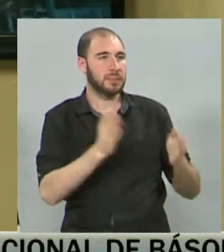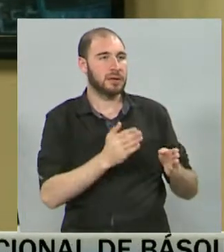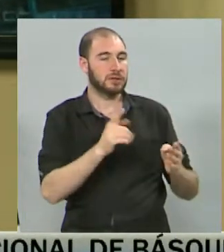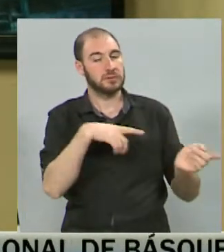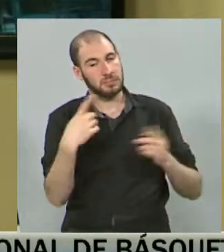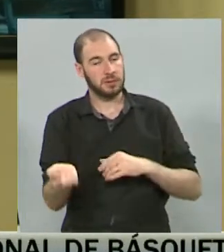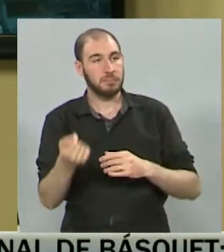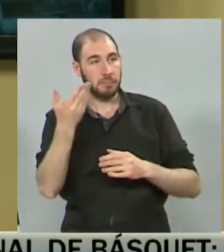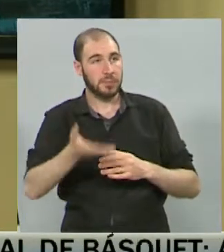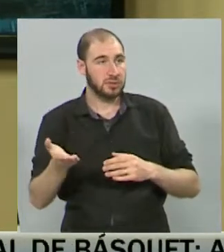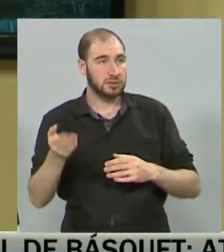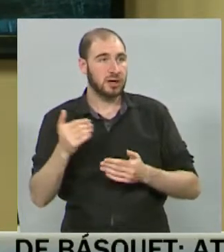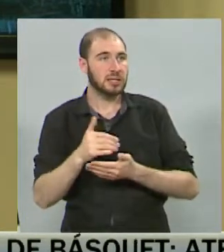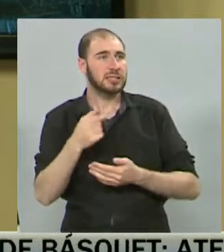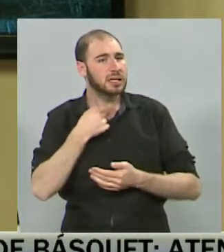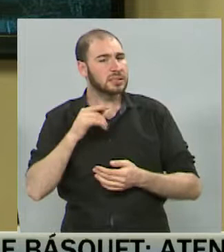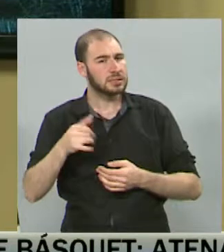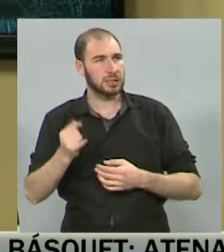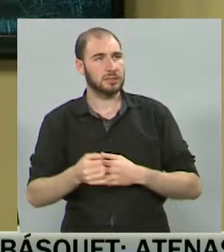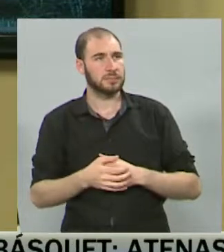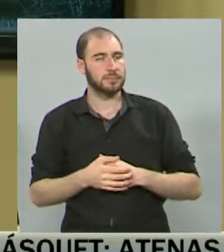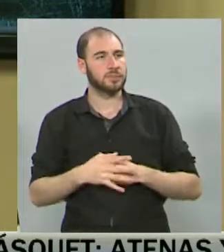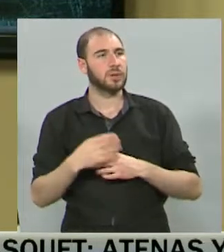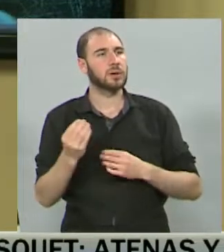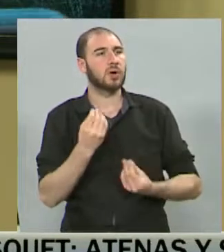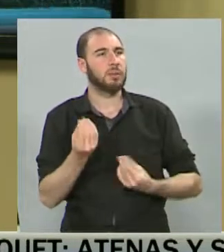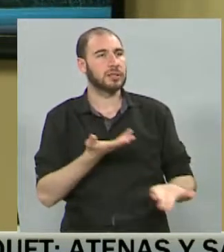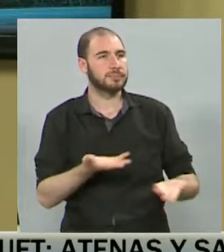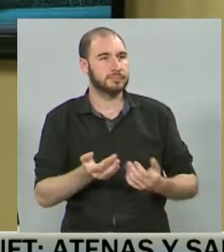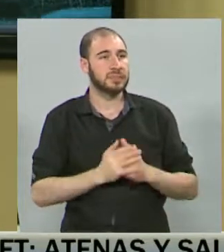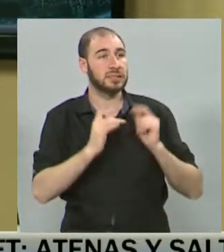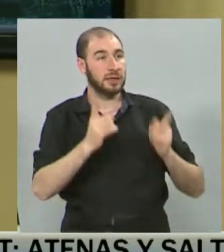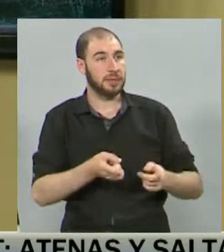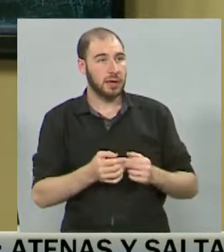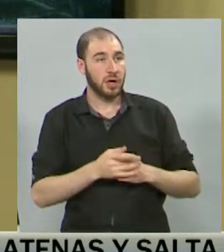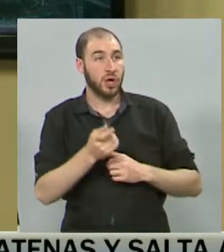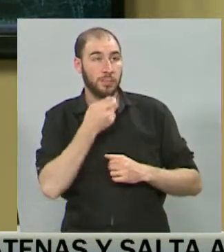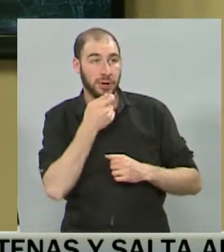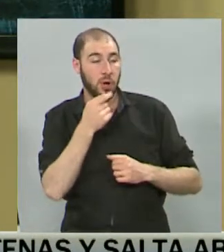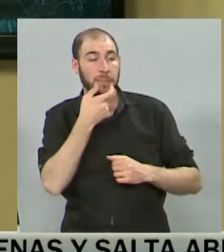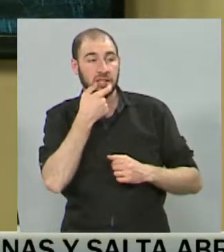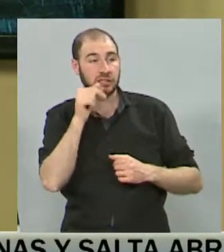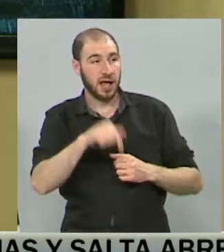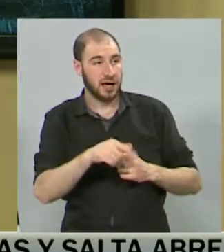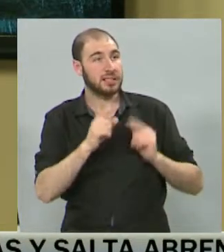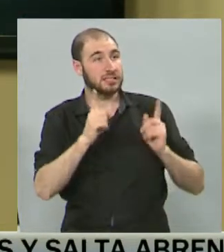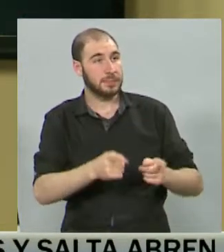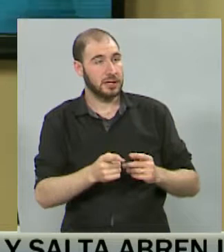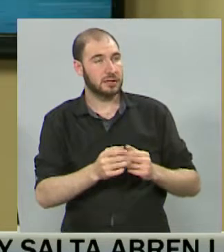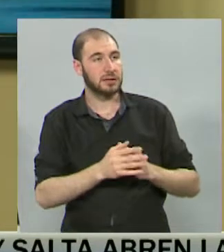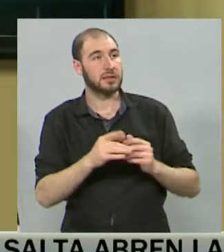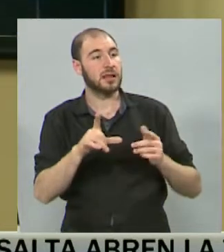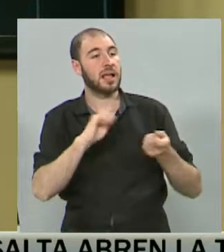lado también personas que lo estaban esperando. ¿Cómo ves esa situación? Y sobre todo en caso de que Mendoza pudiera llegar a